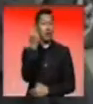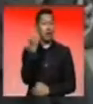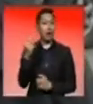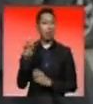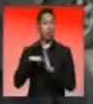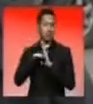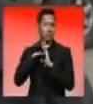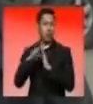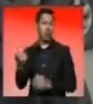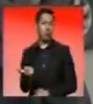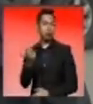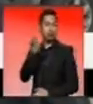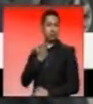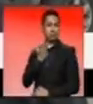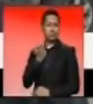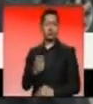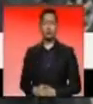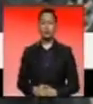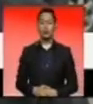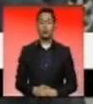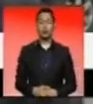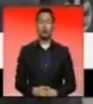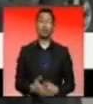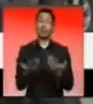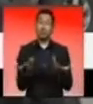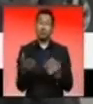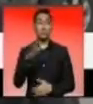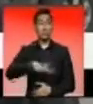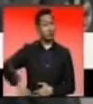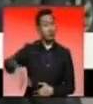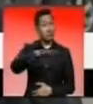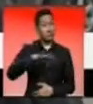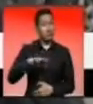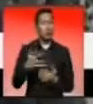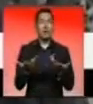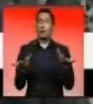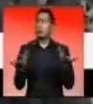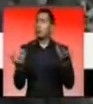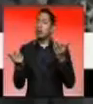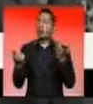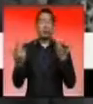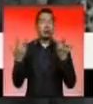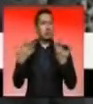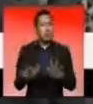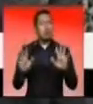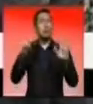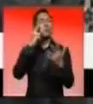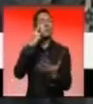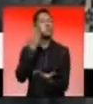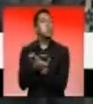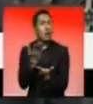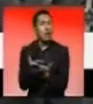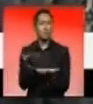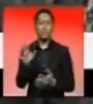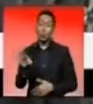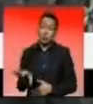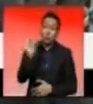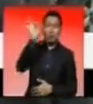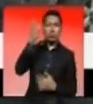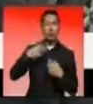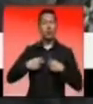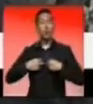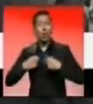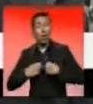bancaria. Además de que se encontraron en los lugares los indicios, vestimentas